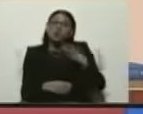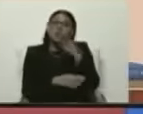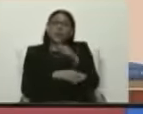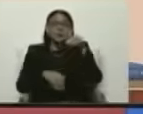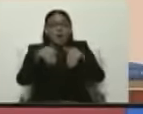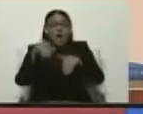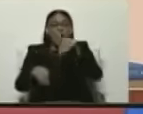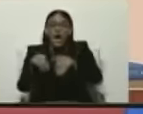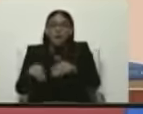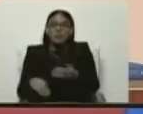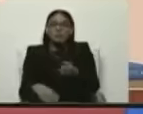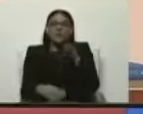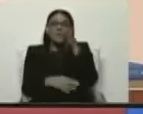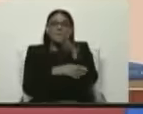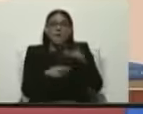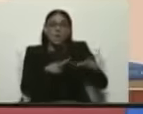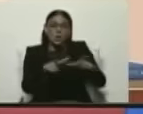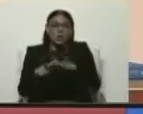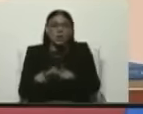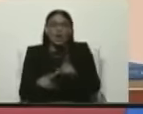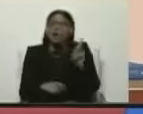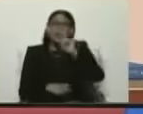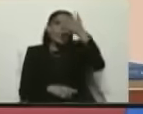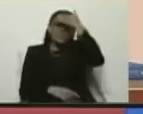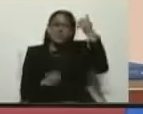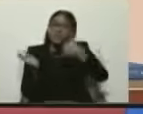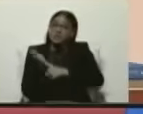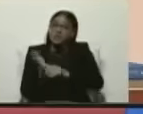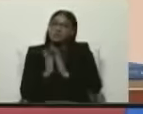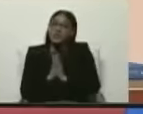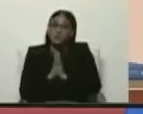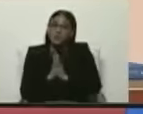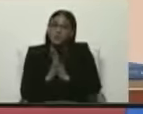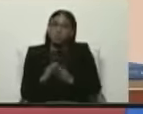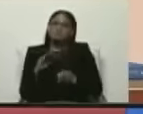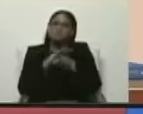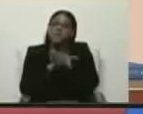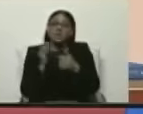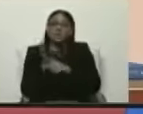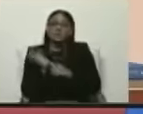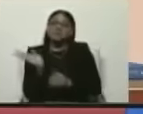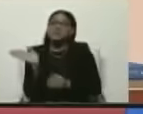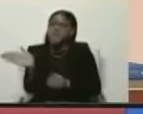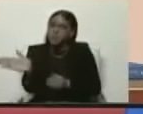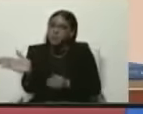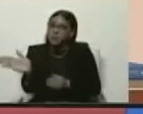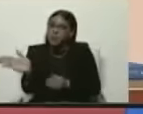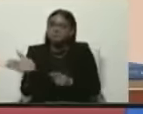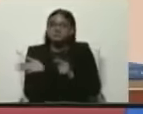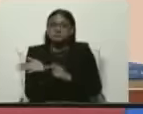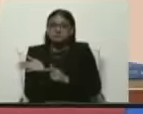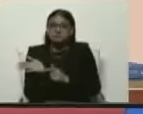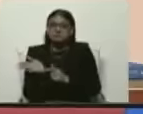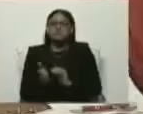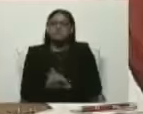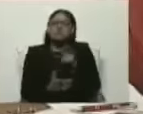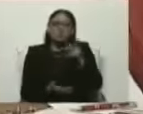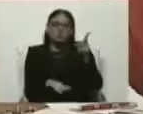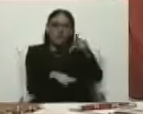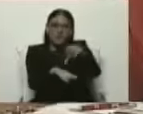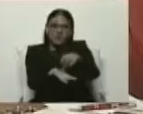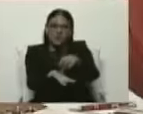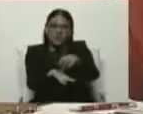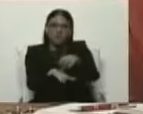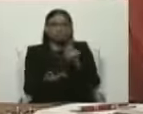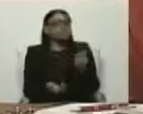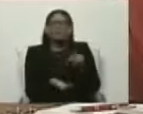Usted va al centro de votación, no deje su cédula de identidad, vaya con su cédula de identidad y usted llega ahí a la herradura,